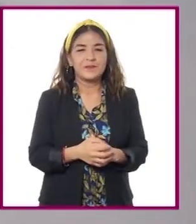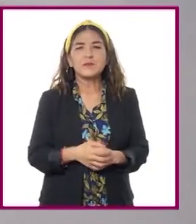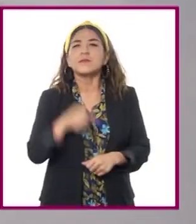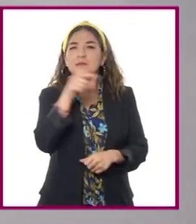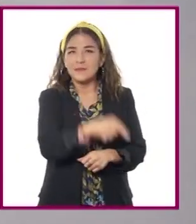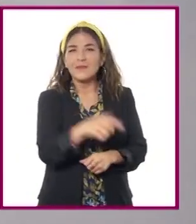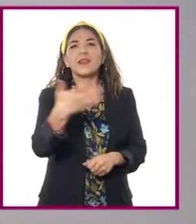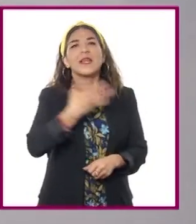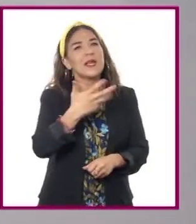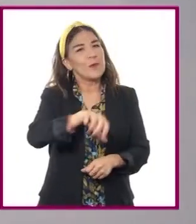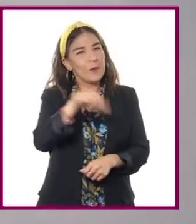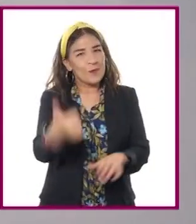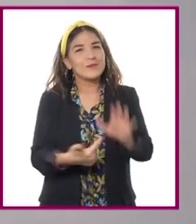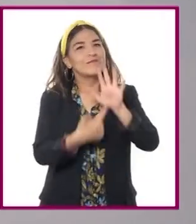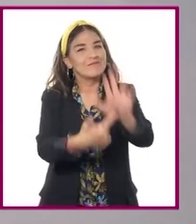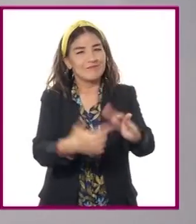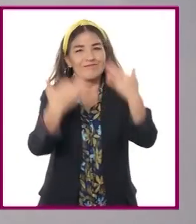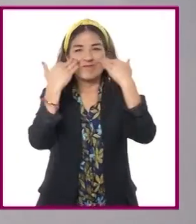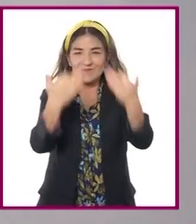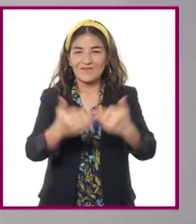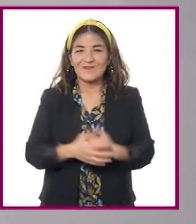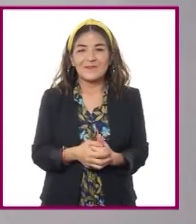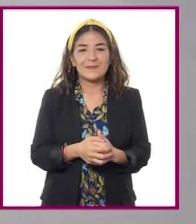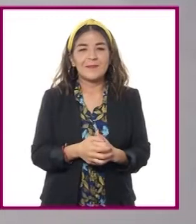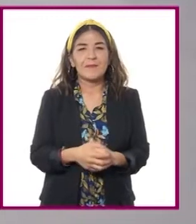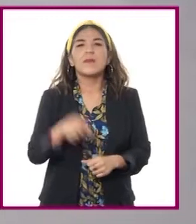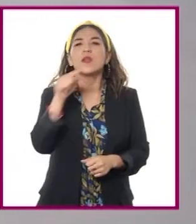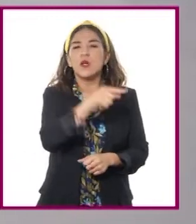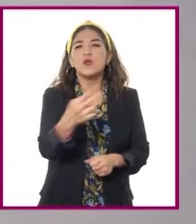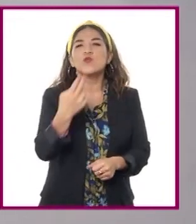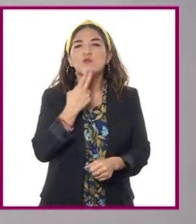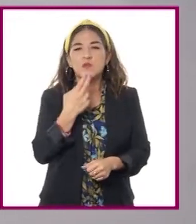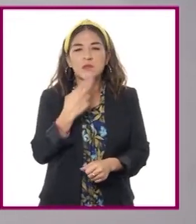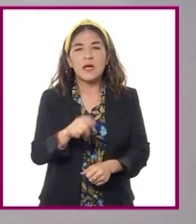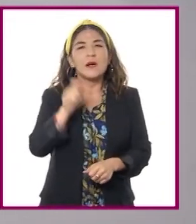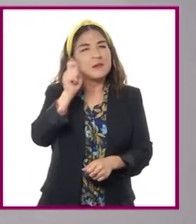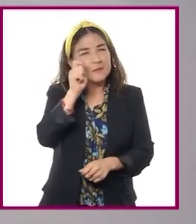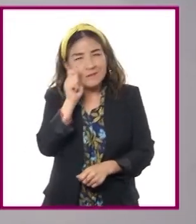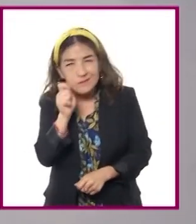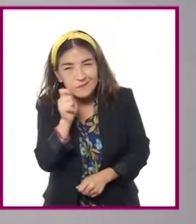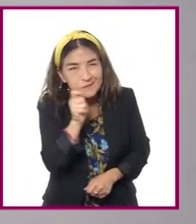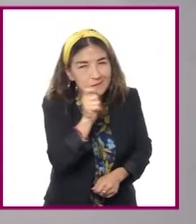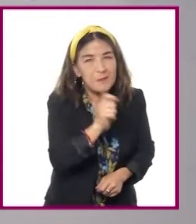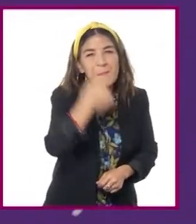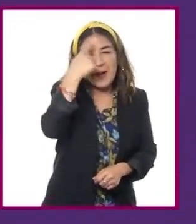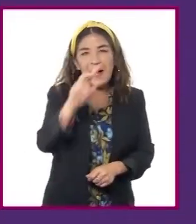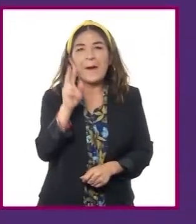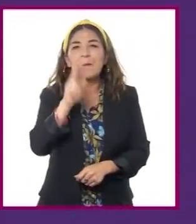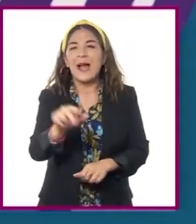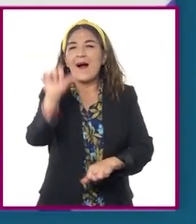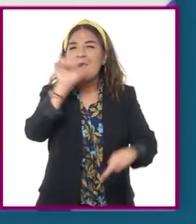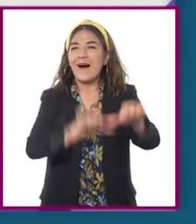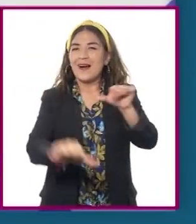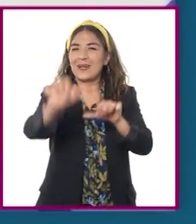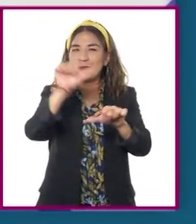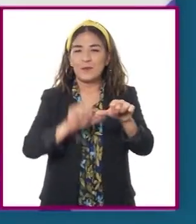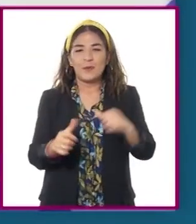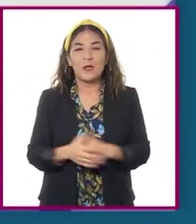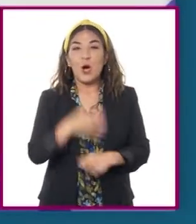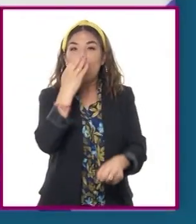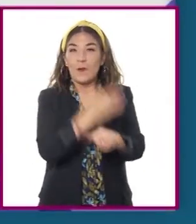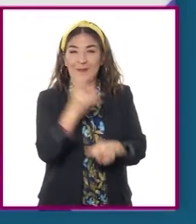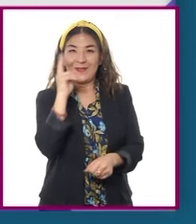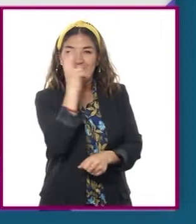Aquí tenemos otra evidencia, mi querida Alma. Utilicemos nuestras lupas para observar los átomos. Como ya